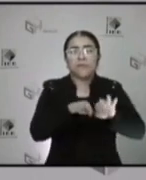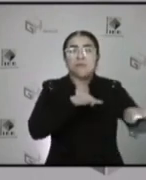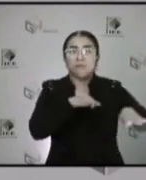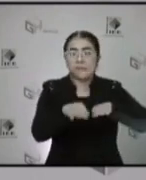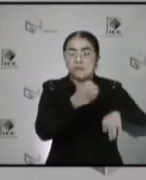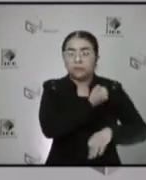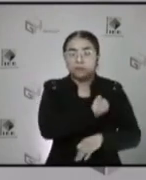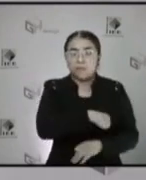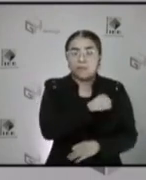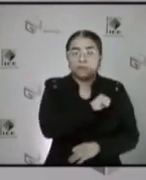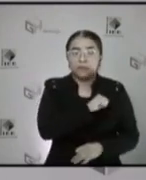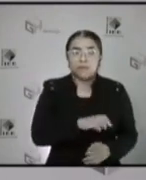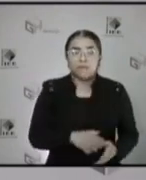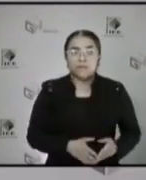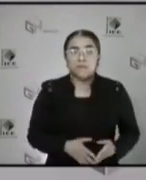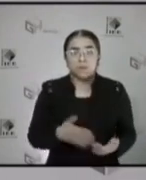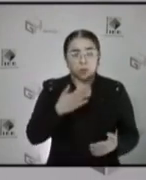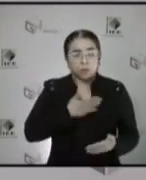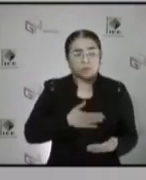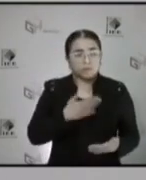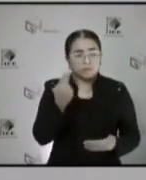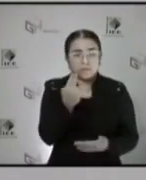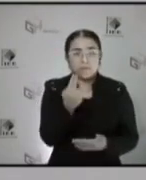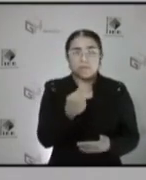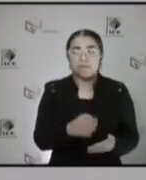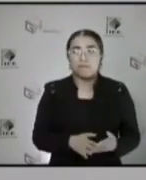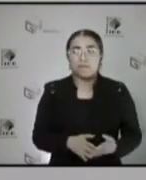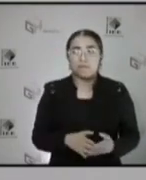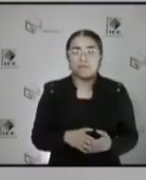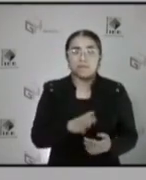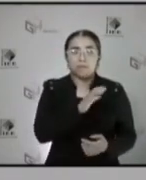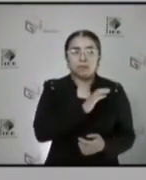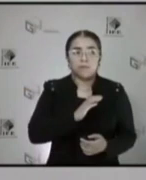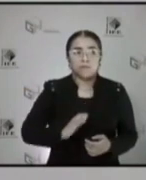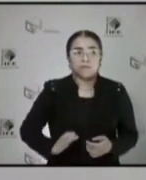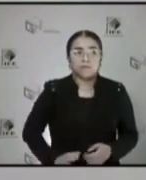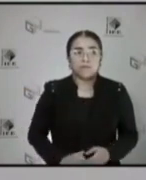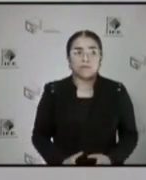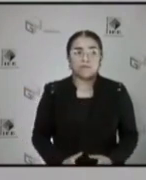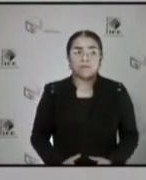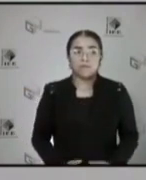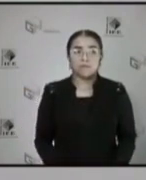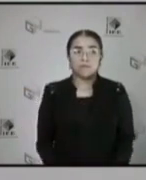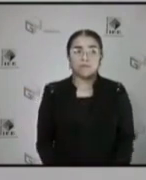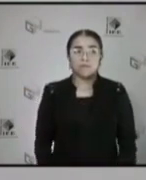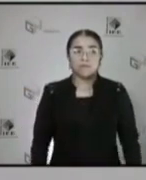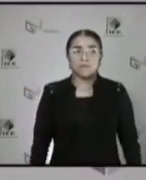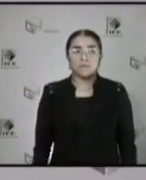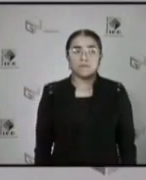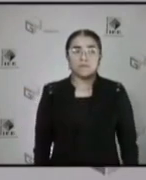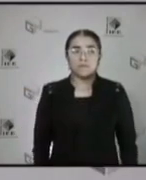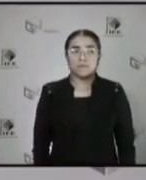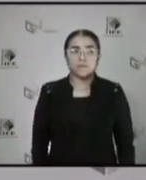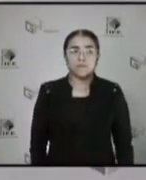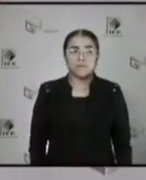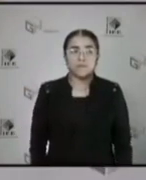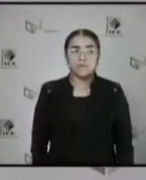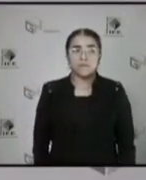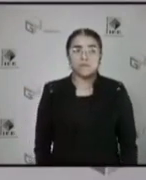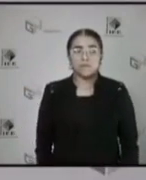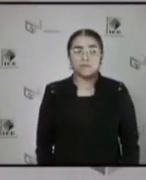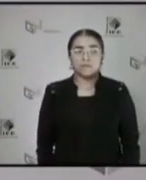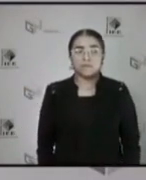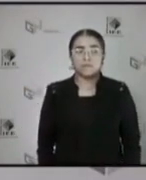hacerles justicia. Gracias. Candidata, en el caso específico de la pregunta, si quiere contestar. Pensé que quedaba contestada con todo